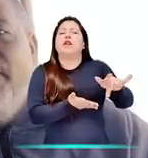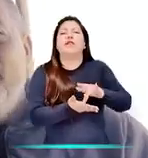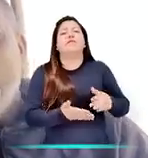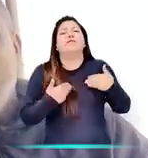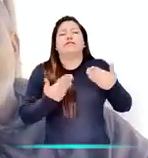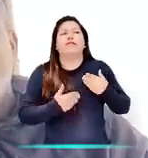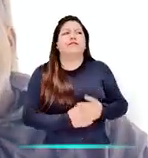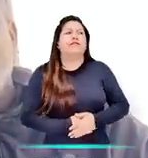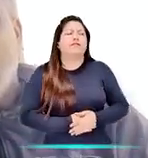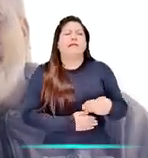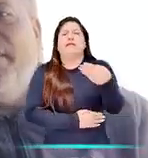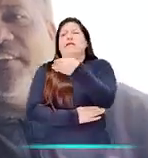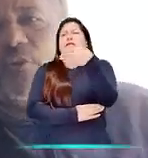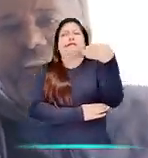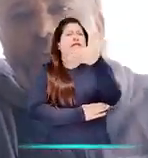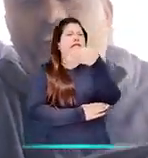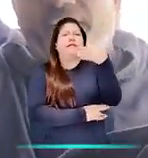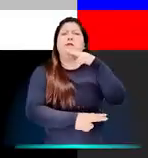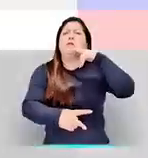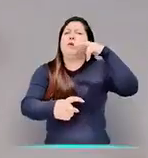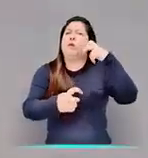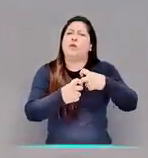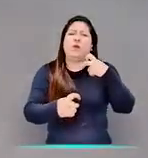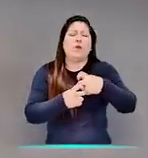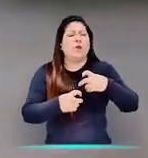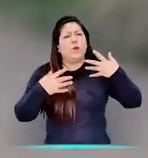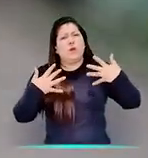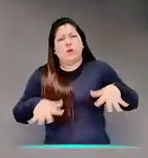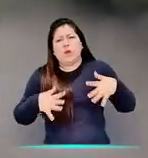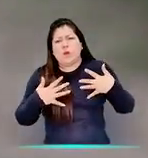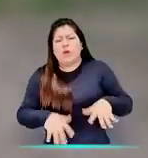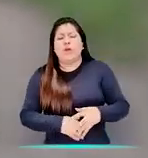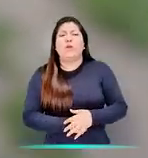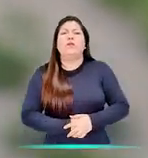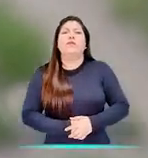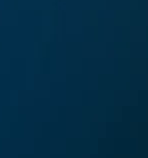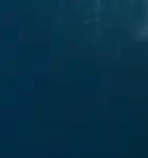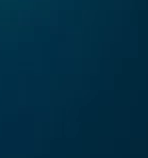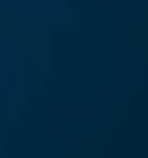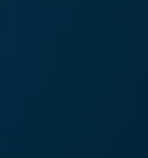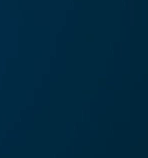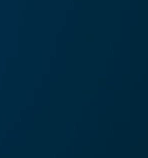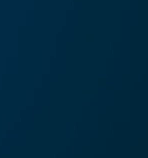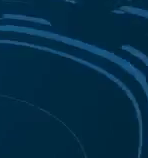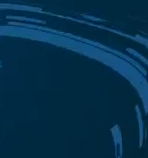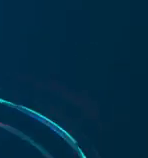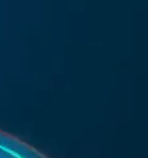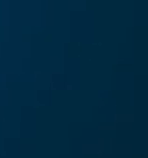Listo. Bendiciones, funcionarios de la registraduría, la buena. Graban así, es muy perraco.